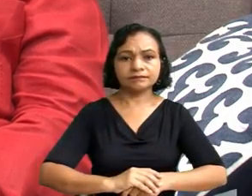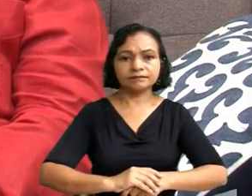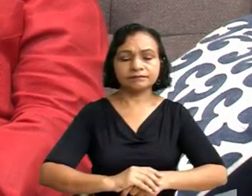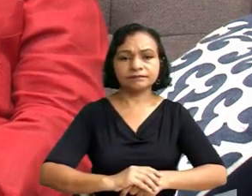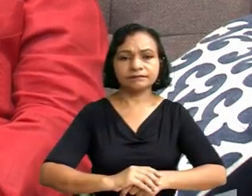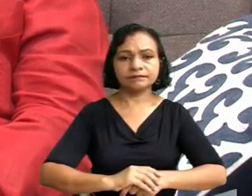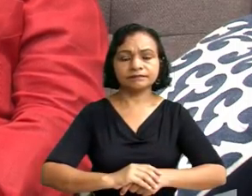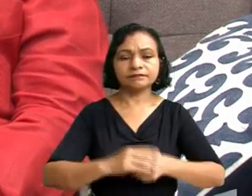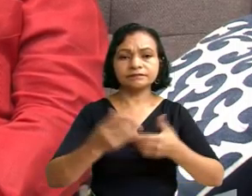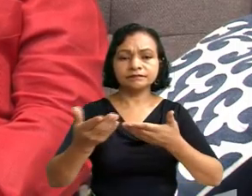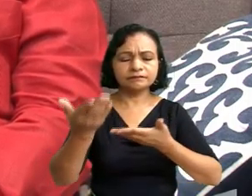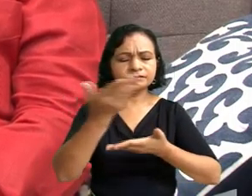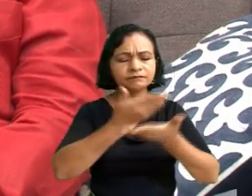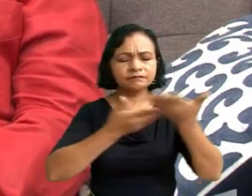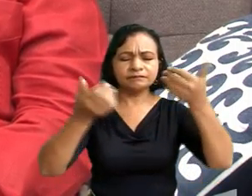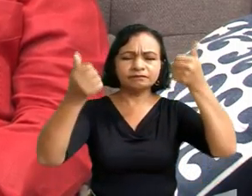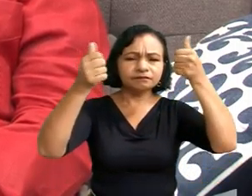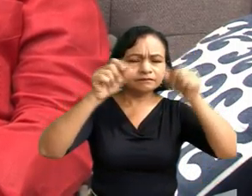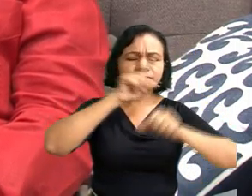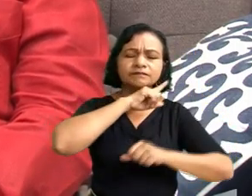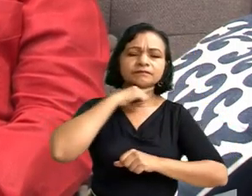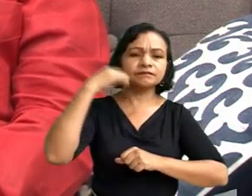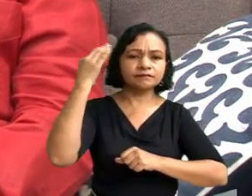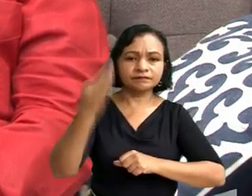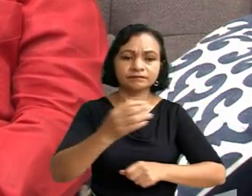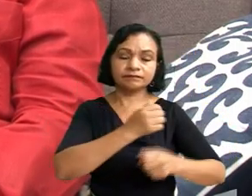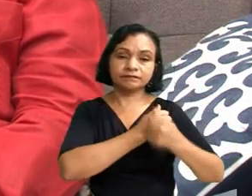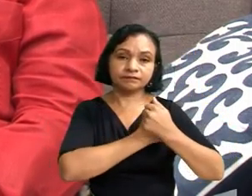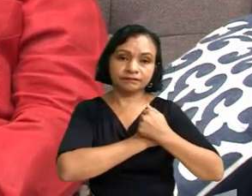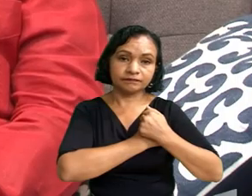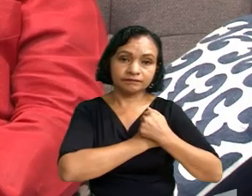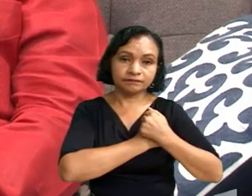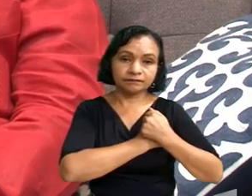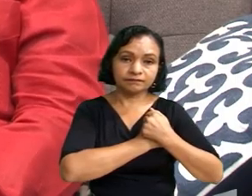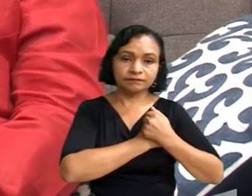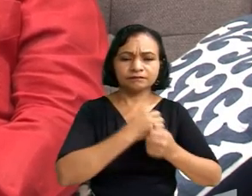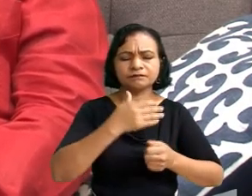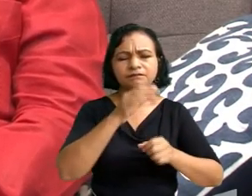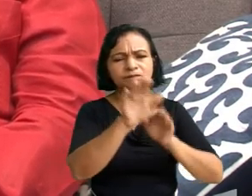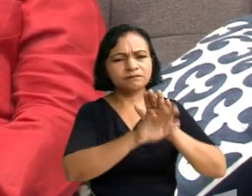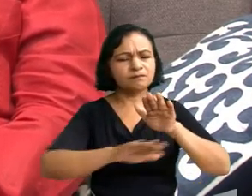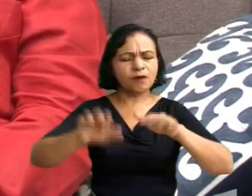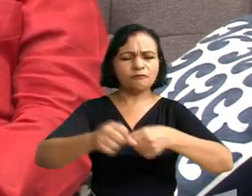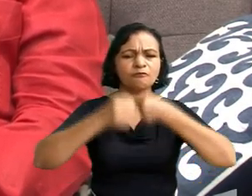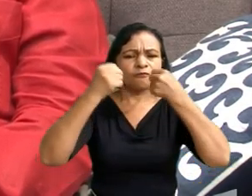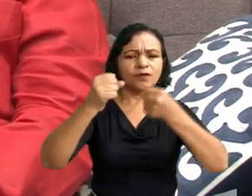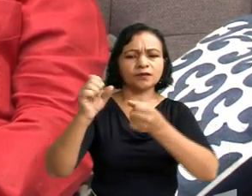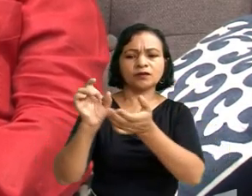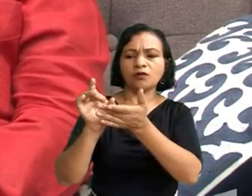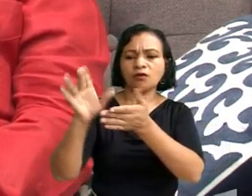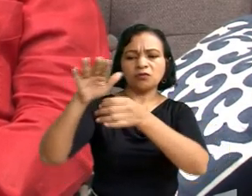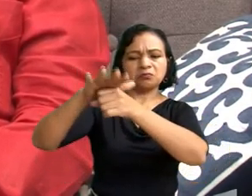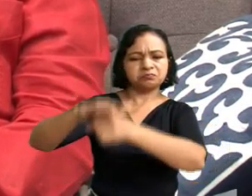en un convencimiento que el amor es más fuerte que el odio